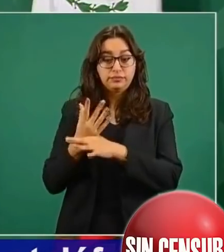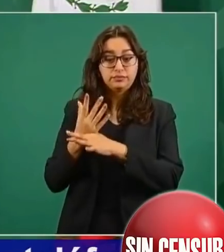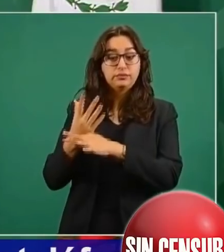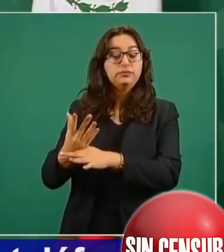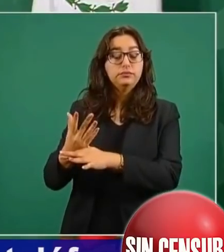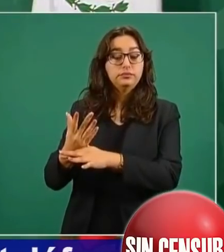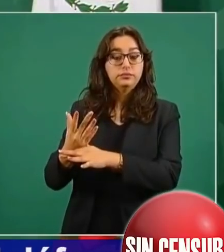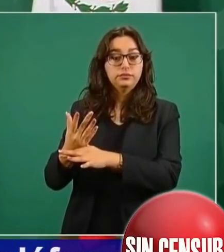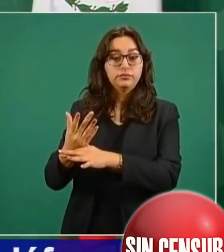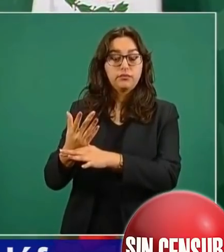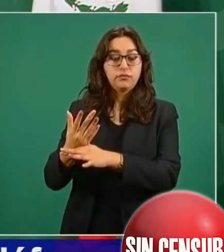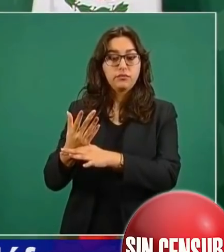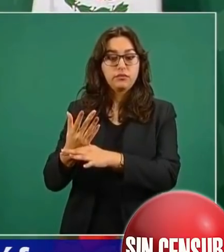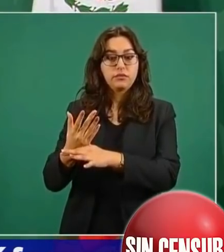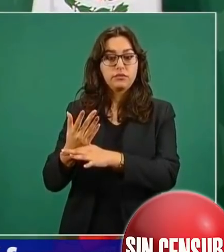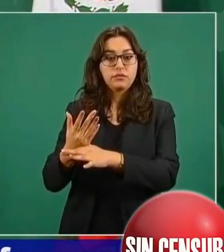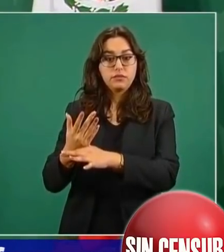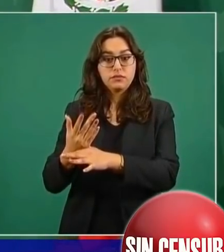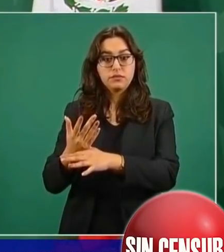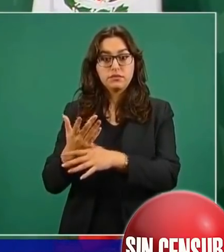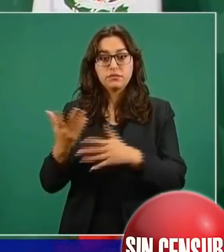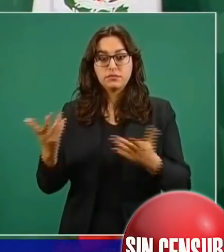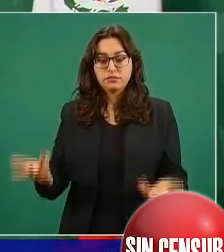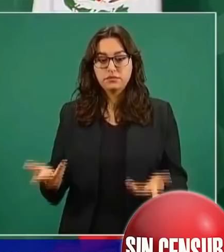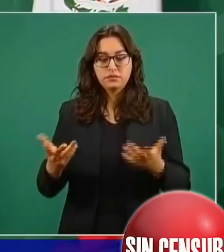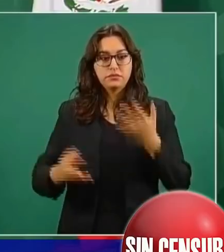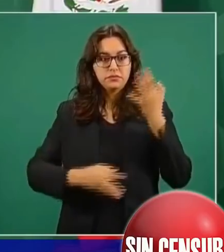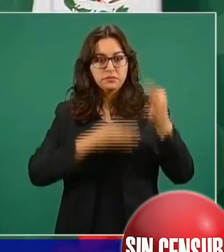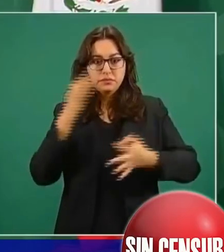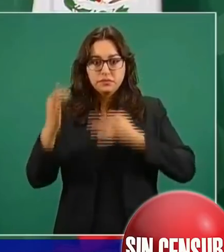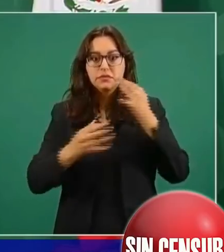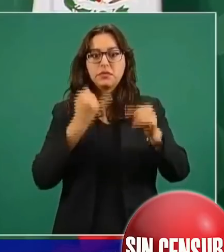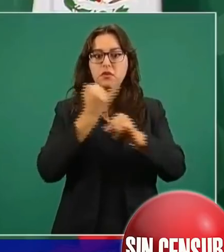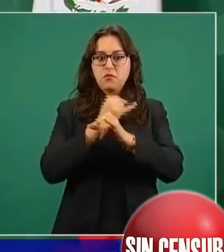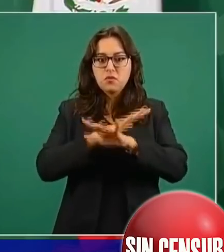cuidar que avanzara el poder mediático.